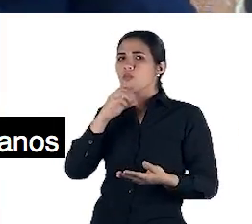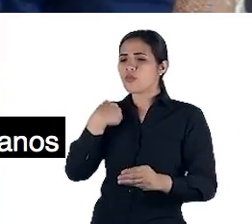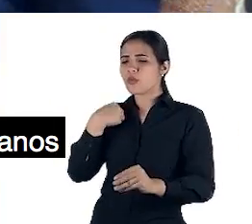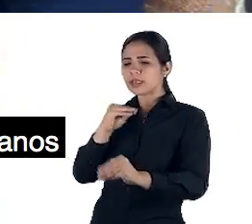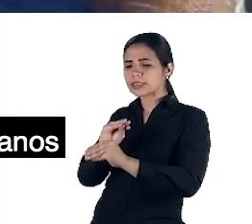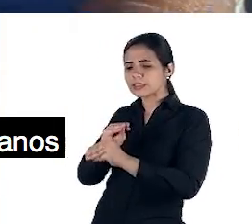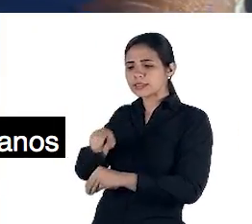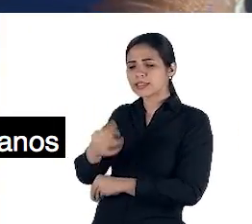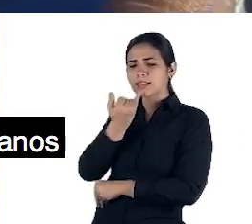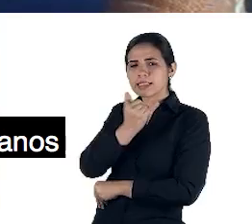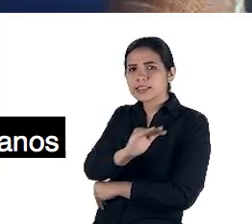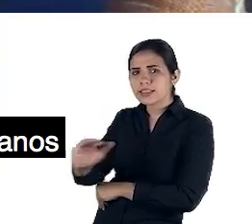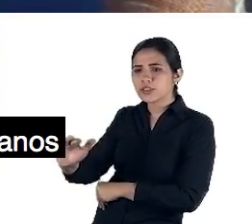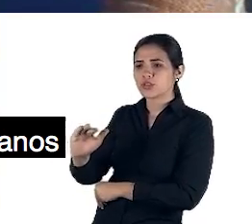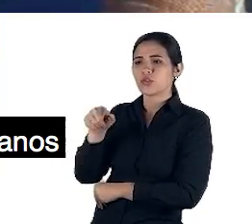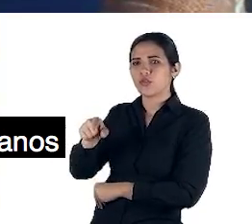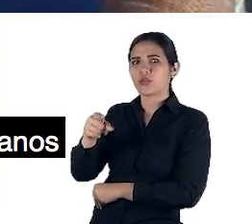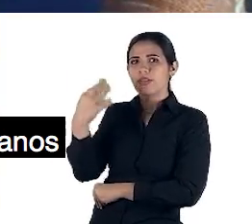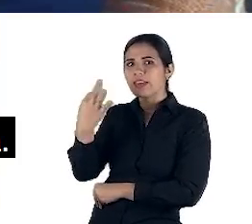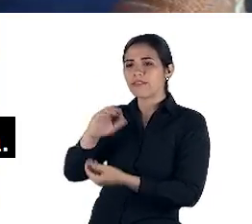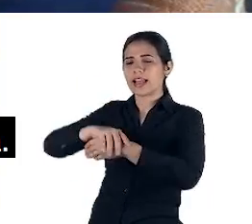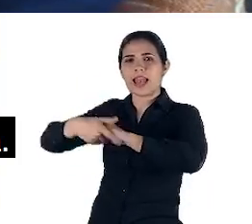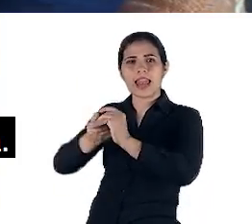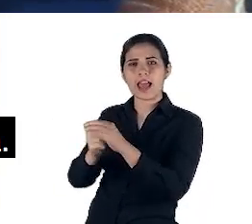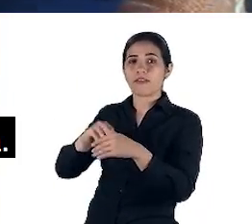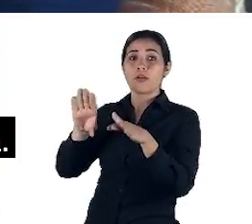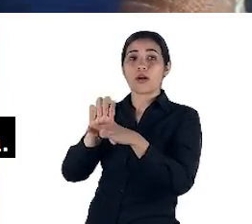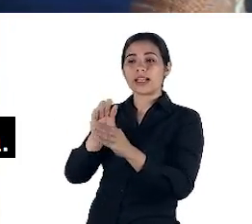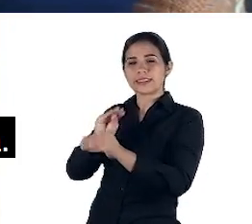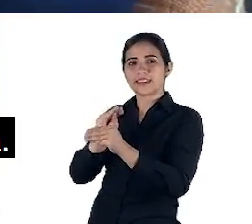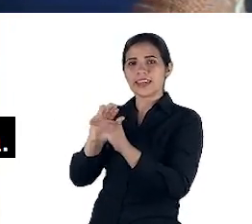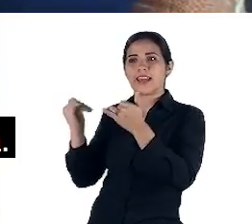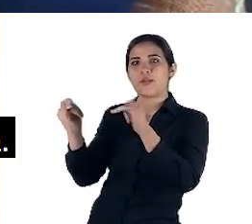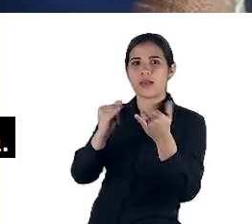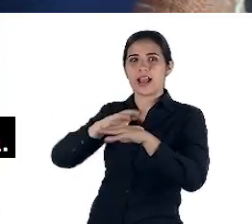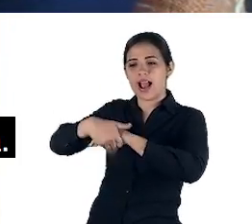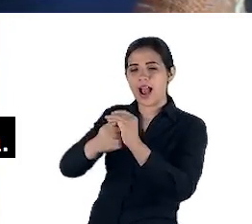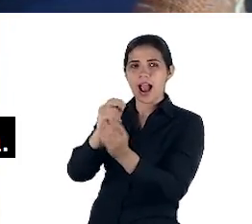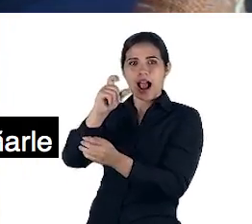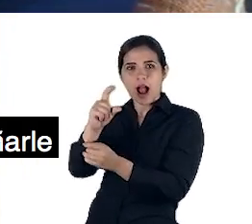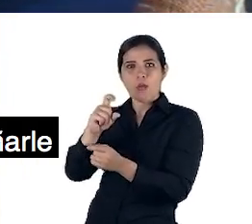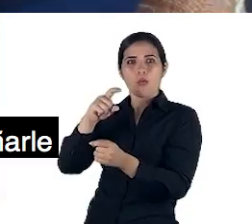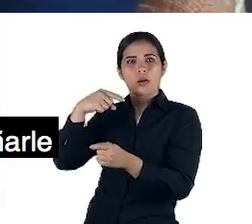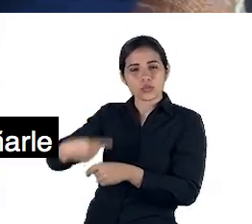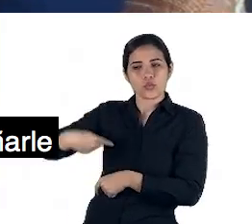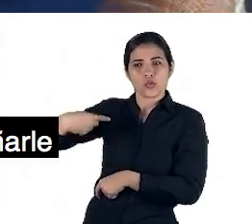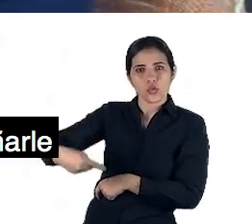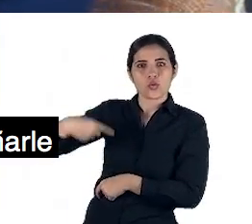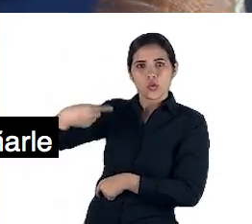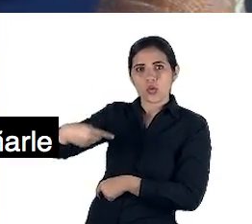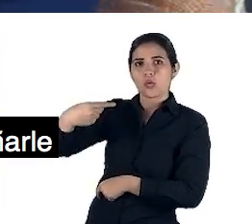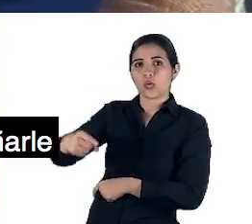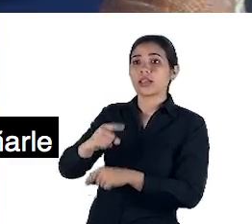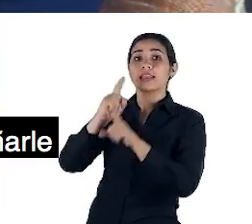niño, divertirse lavándose las manos. Que lo pueden hacer con los elementos que tengan en casa. Después uno dice, bueno, pues si